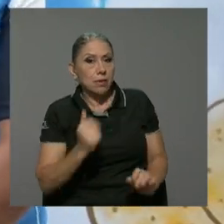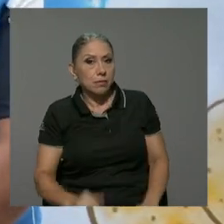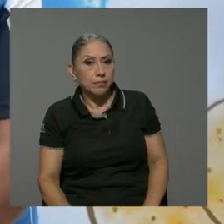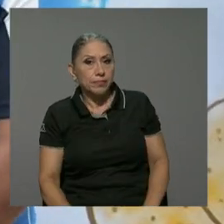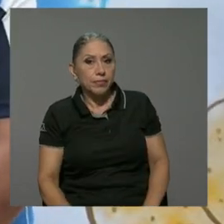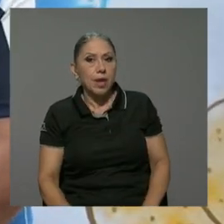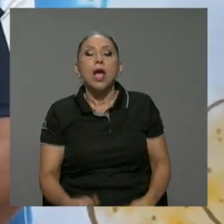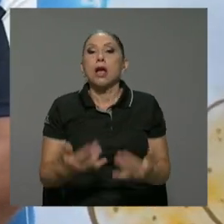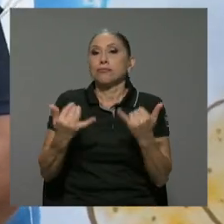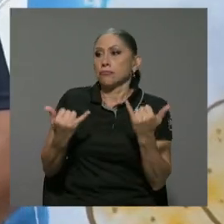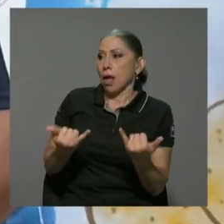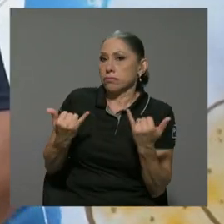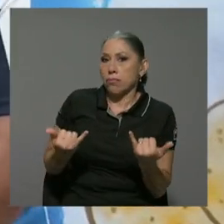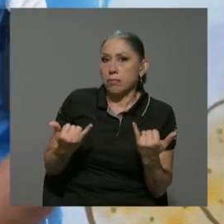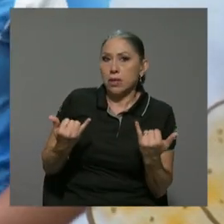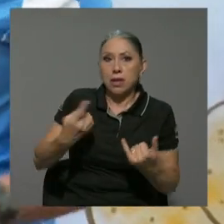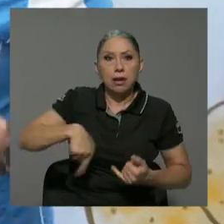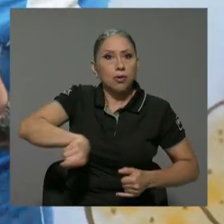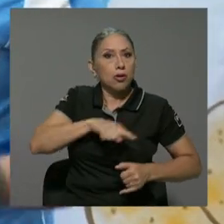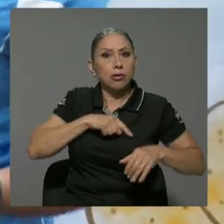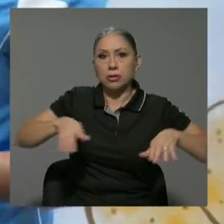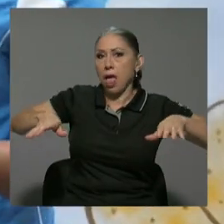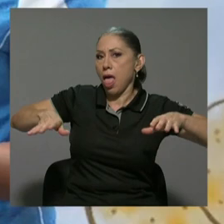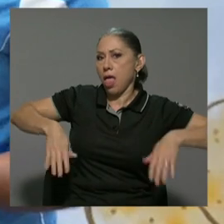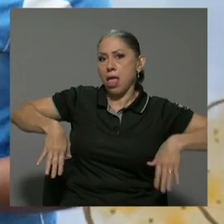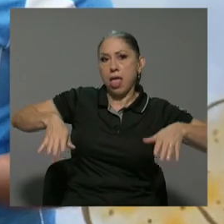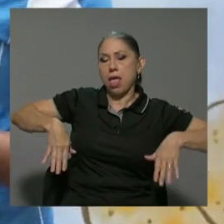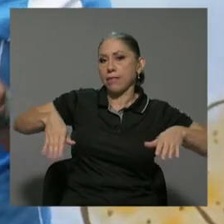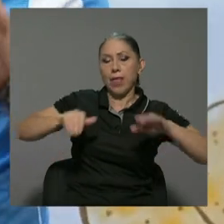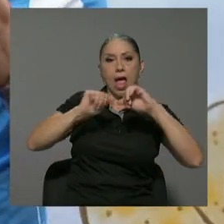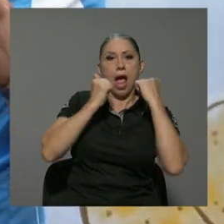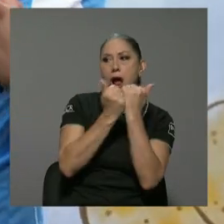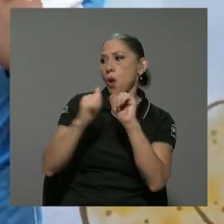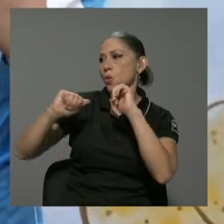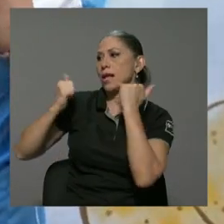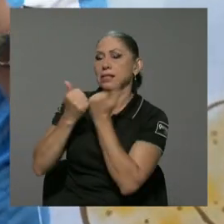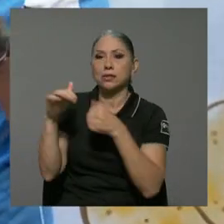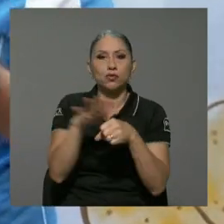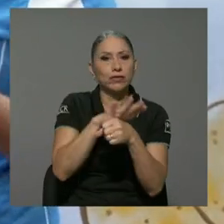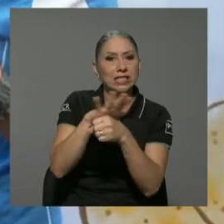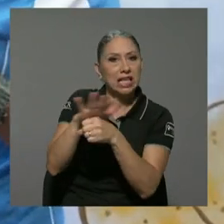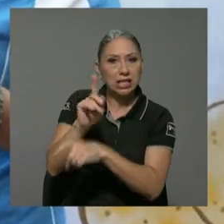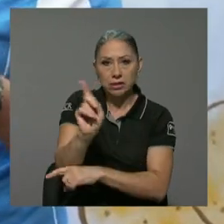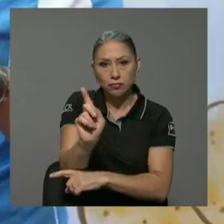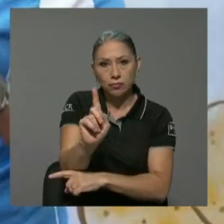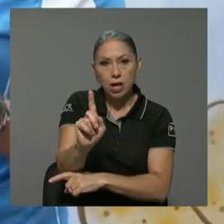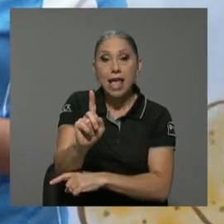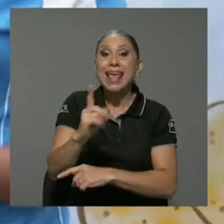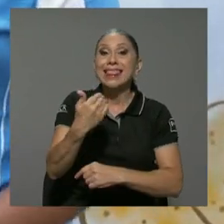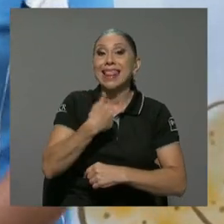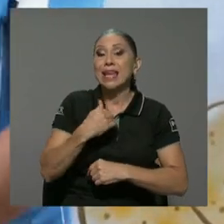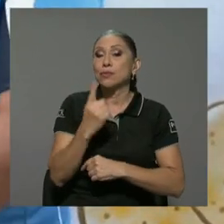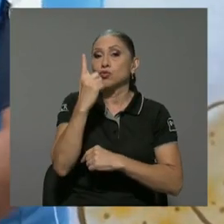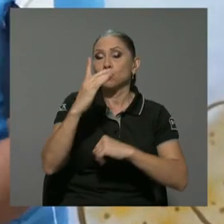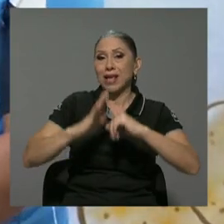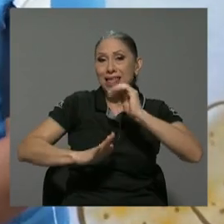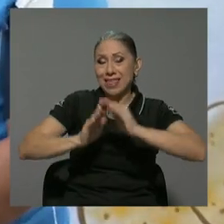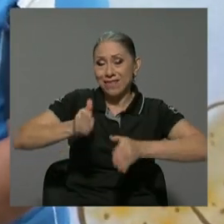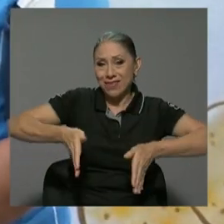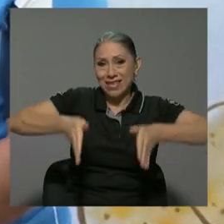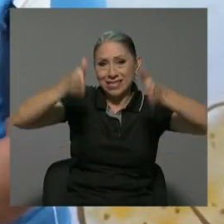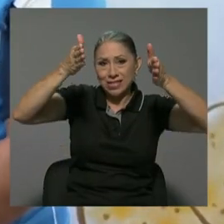Actualmente no contamos con la cantidad suficiente de aulas. Un edificio que tenemos, el cual era